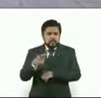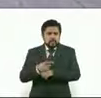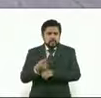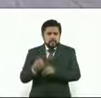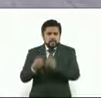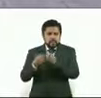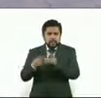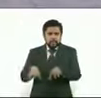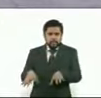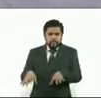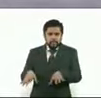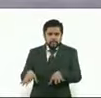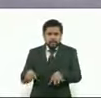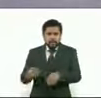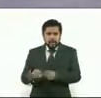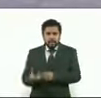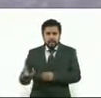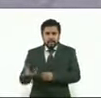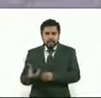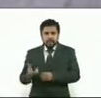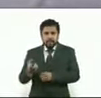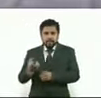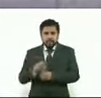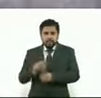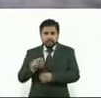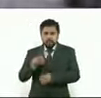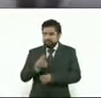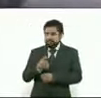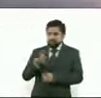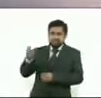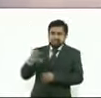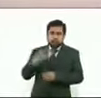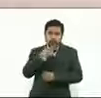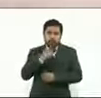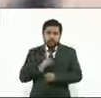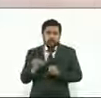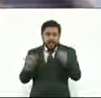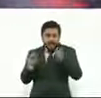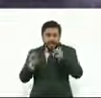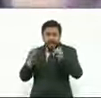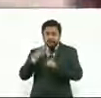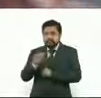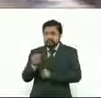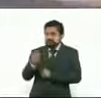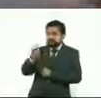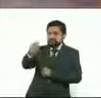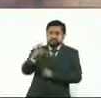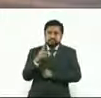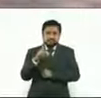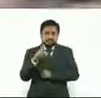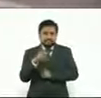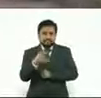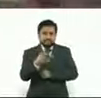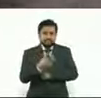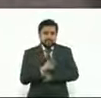toda velocidad. Sí. Entonces la bebida para todos los deportistas es importante. Ahí tenemos Gatorade para que se hidraten